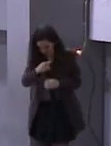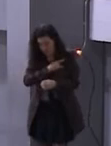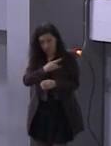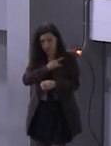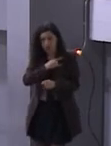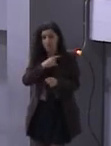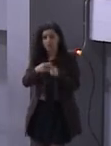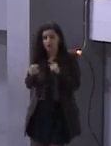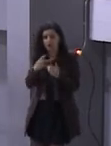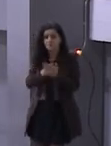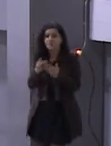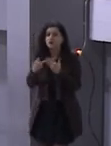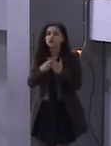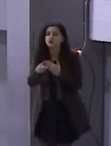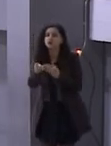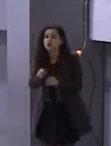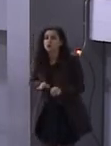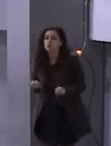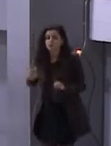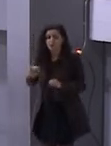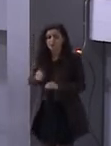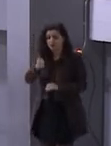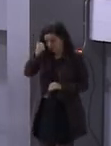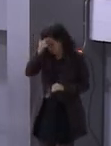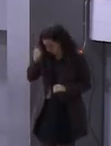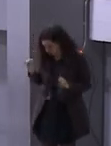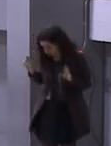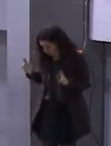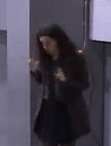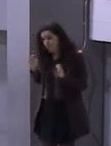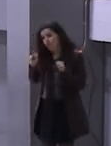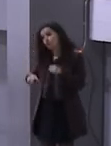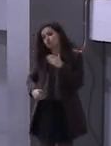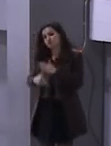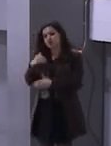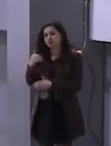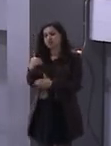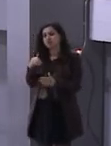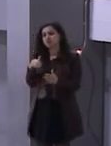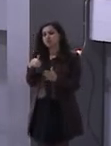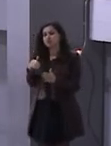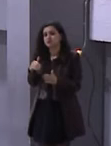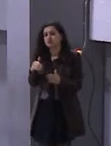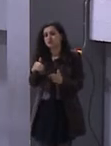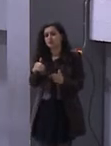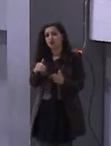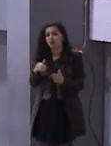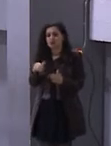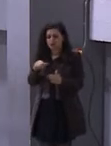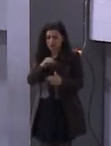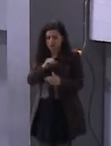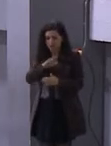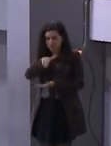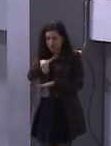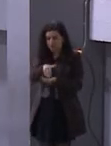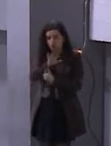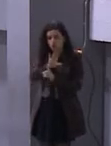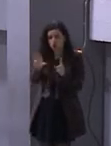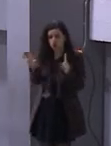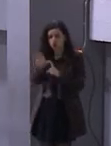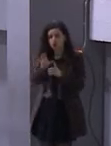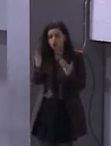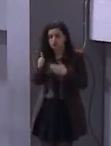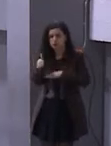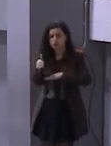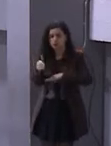entonces el proyecto fundamental es que podamos iniciar con tener nuestro centro cultural sobre la